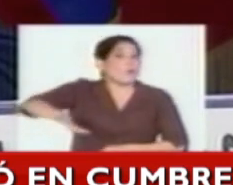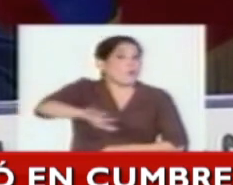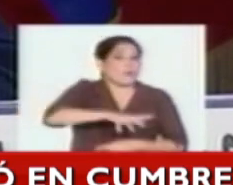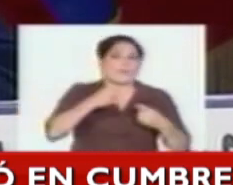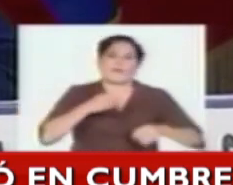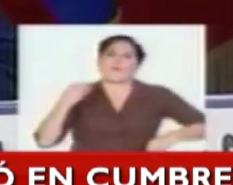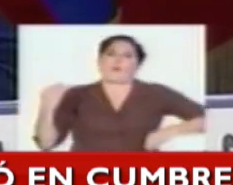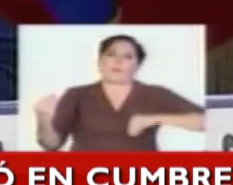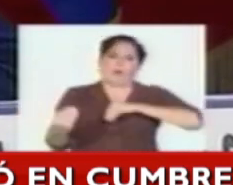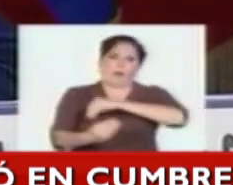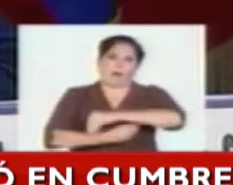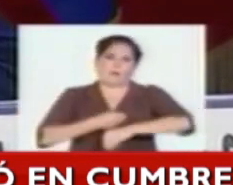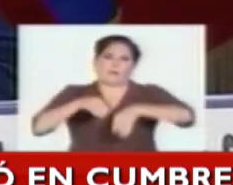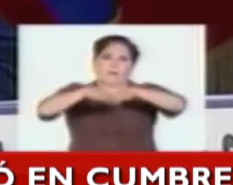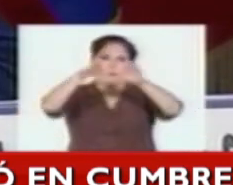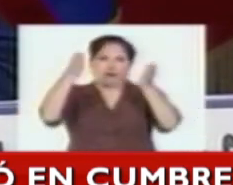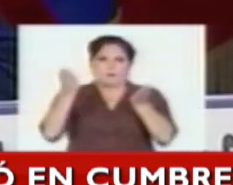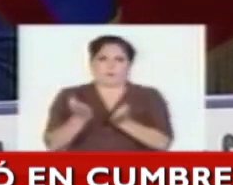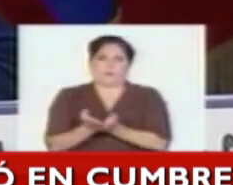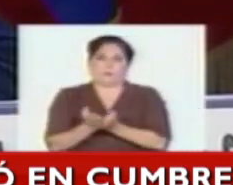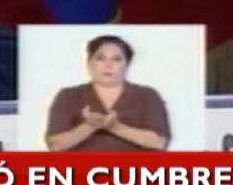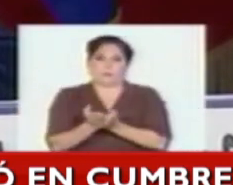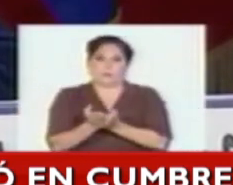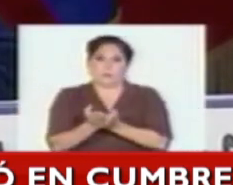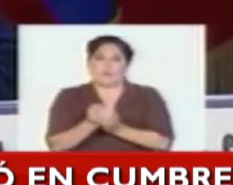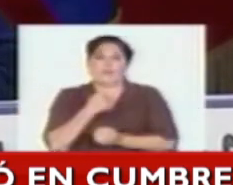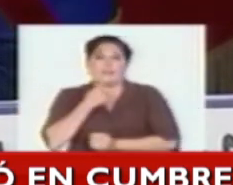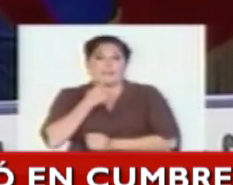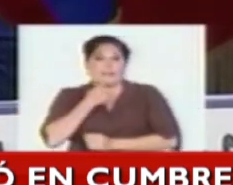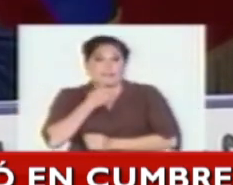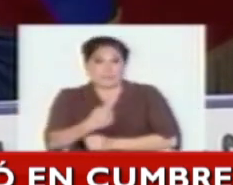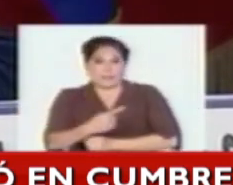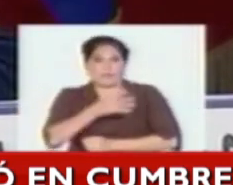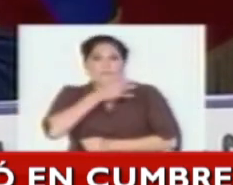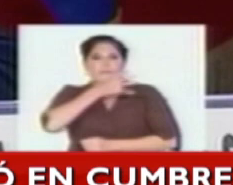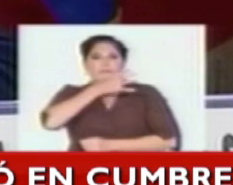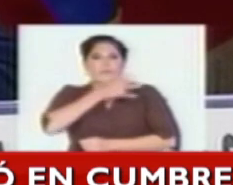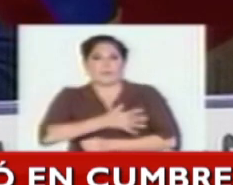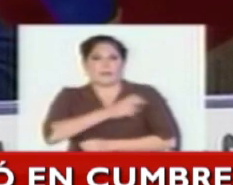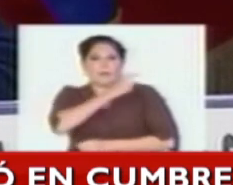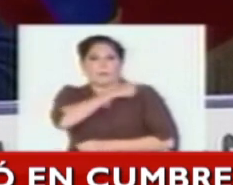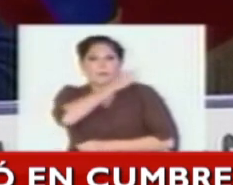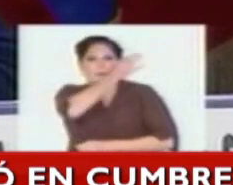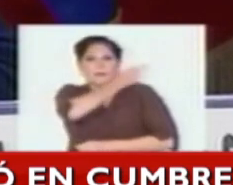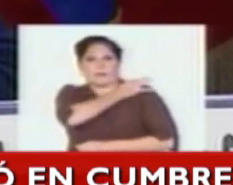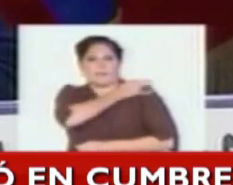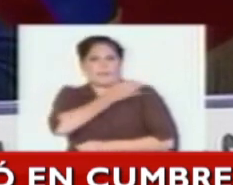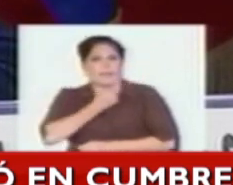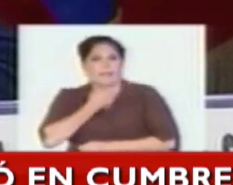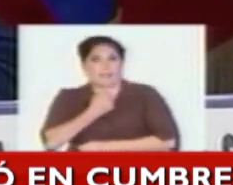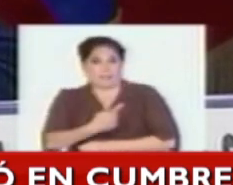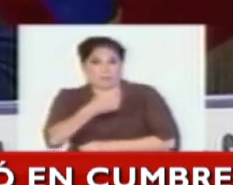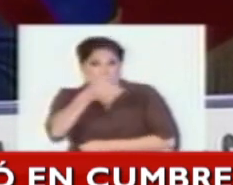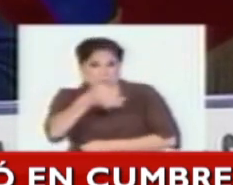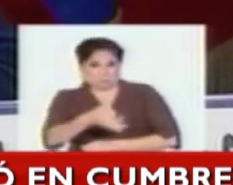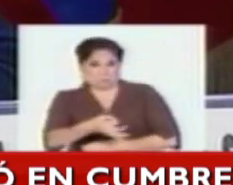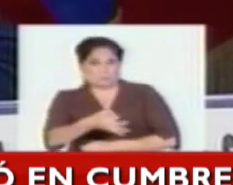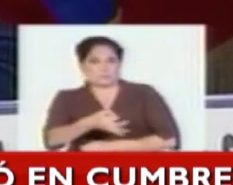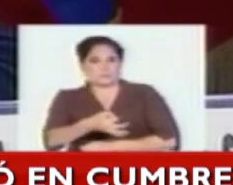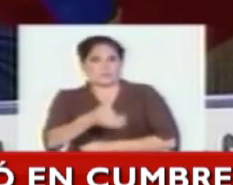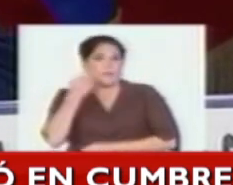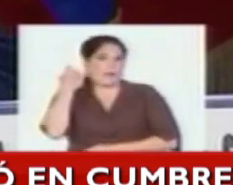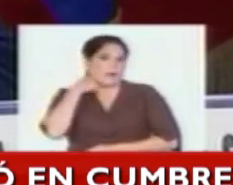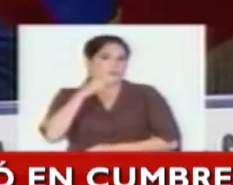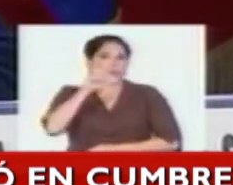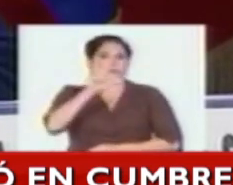cambiar este mundo porque como dijera nuestro comandante en jefe Fidel Castro Ruz en el